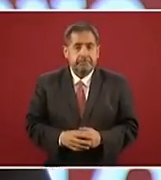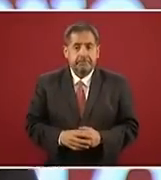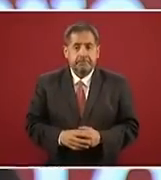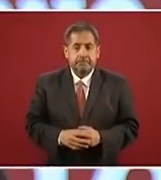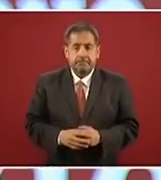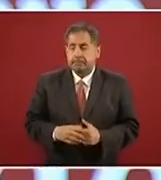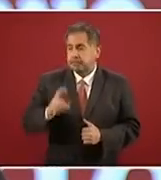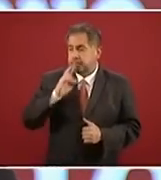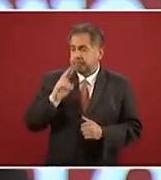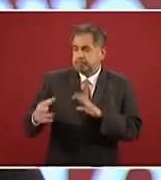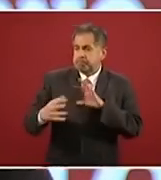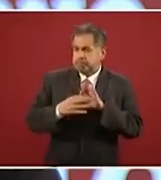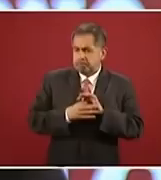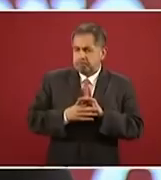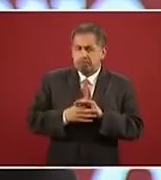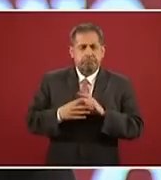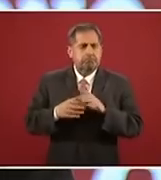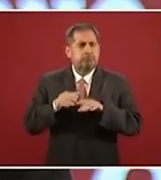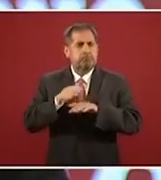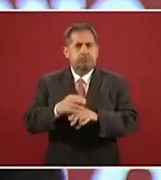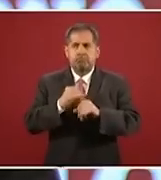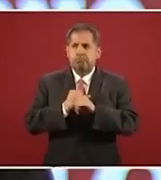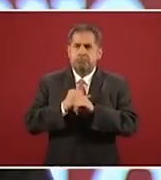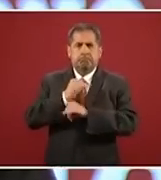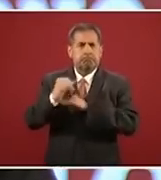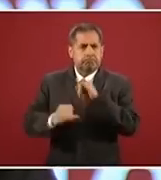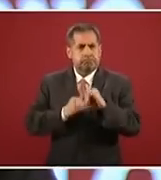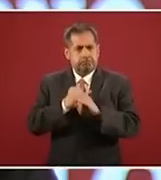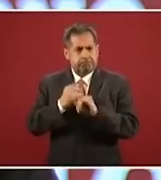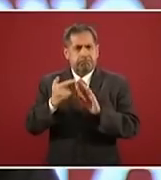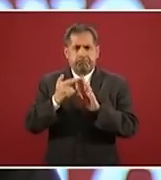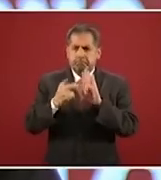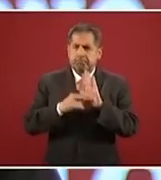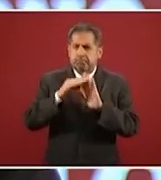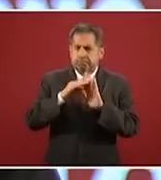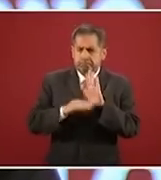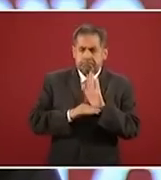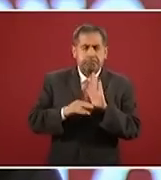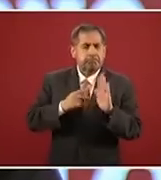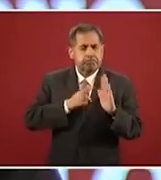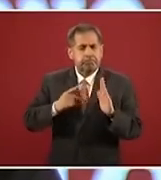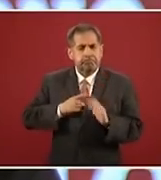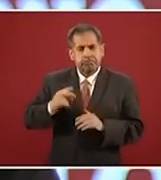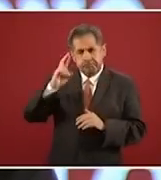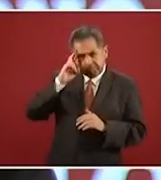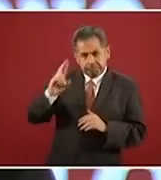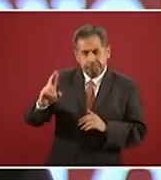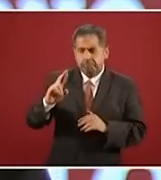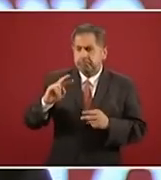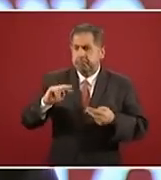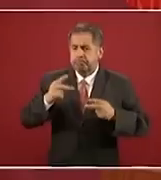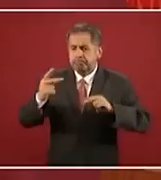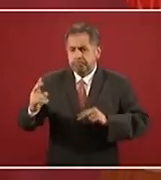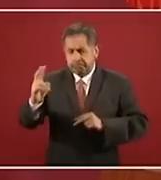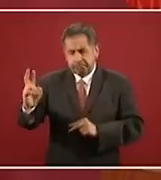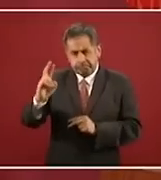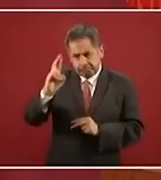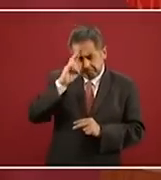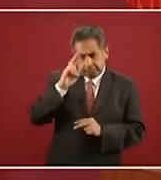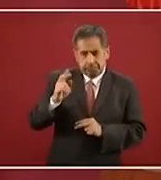acorde a los principios internacionales de respeto y nosotros respeto